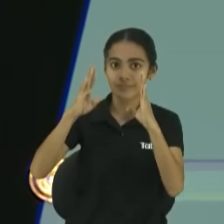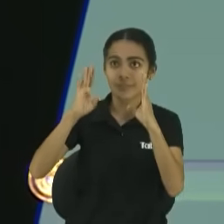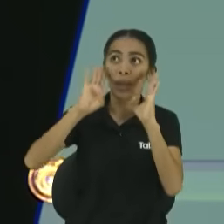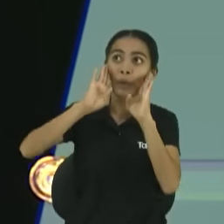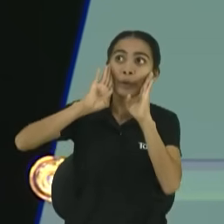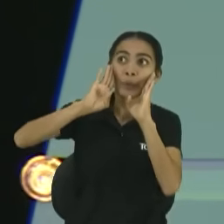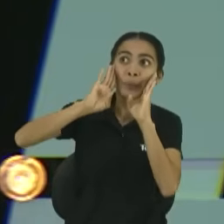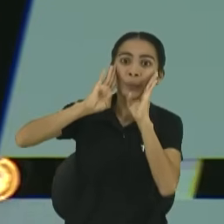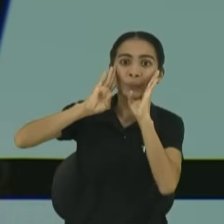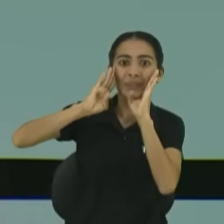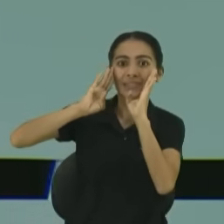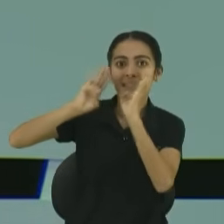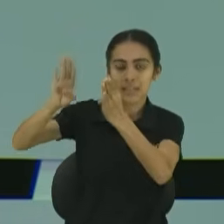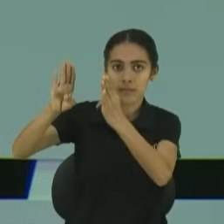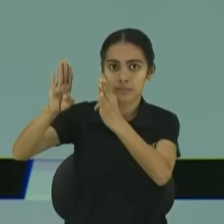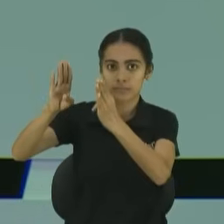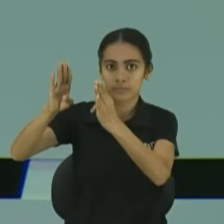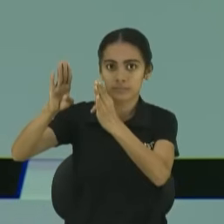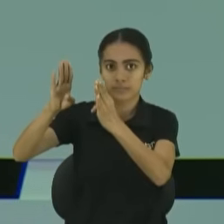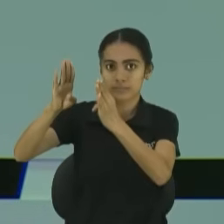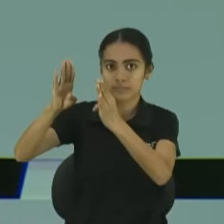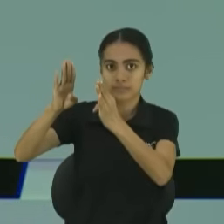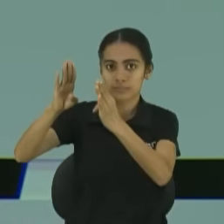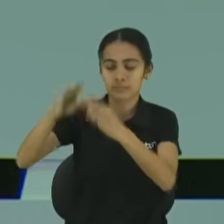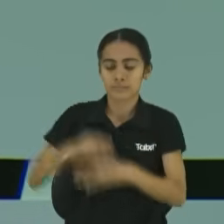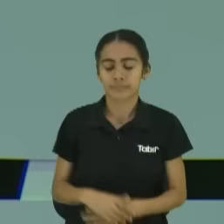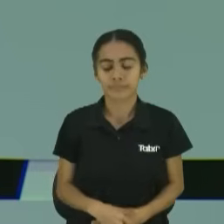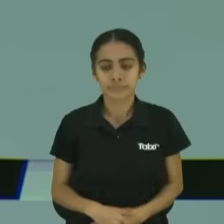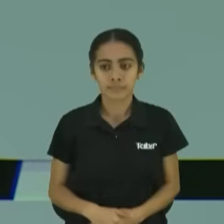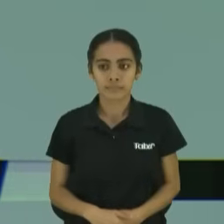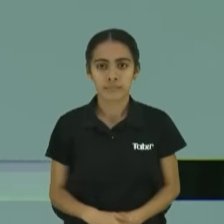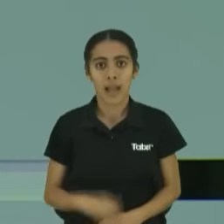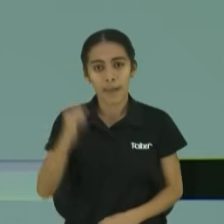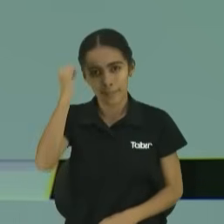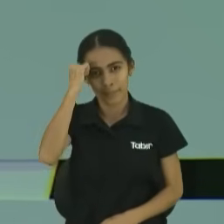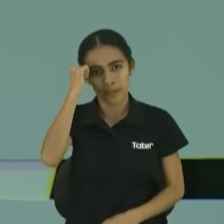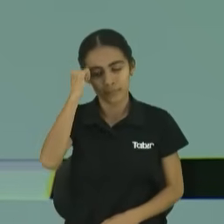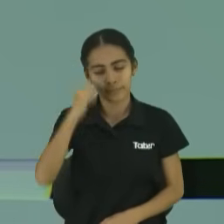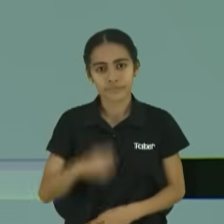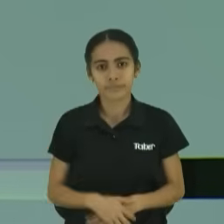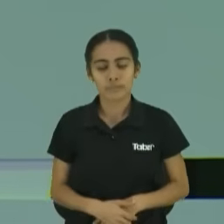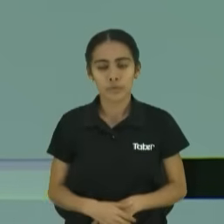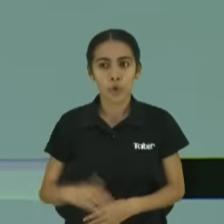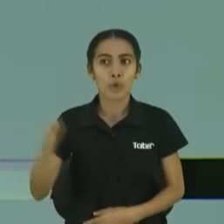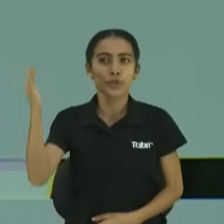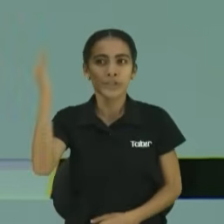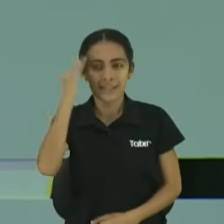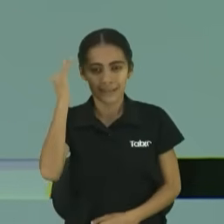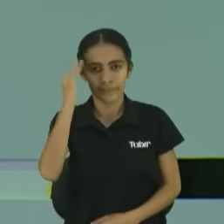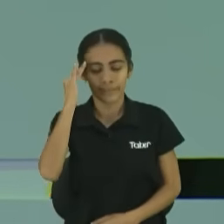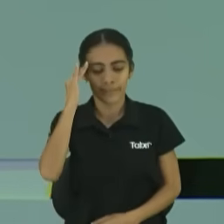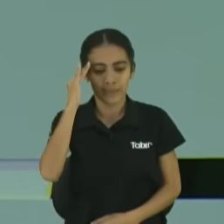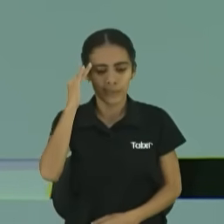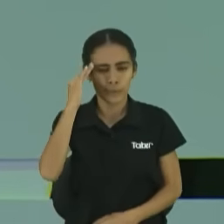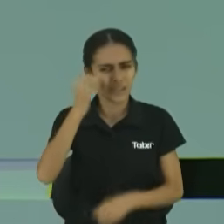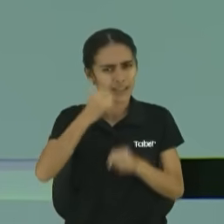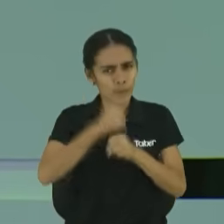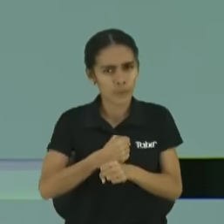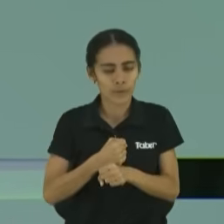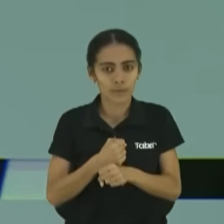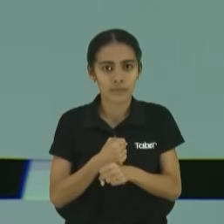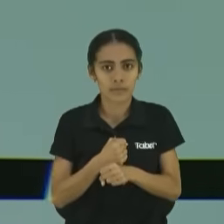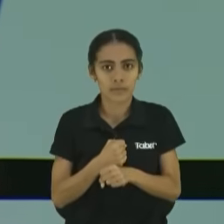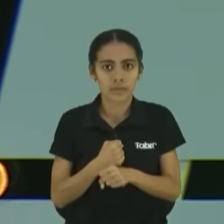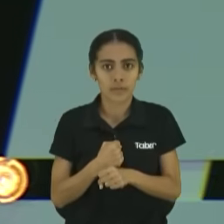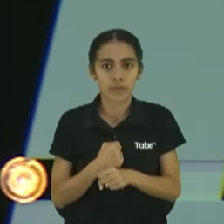Yo estoy seguro que si hacemos unas grabaciones de las voces